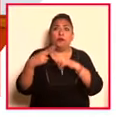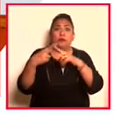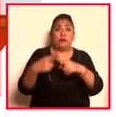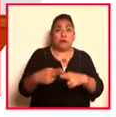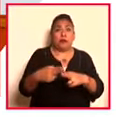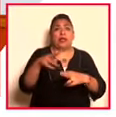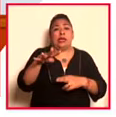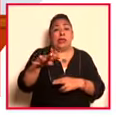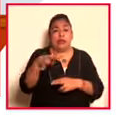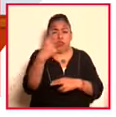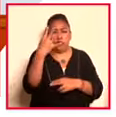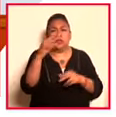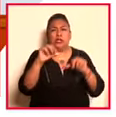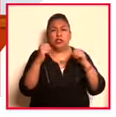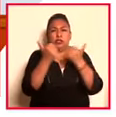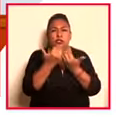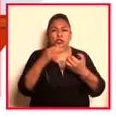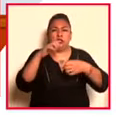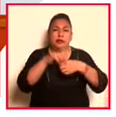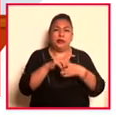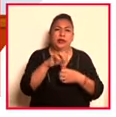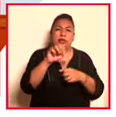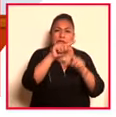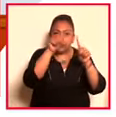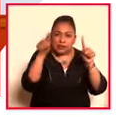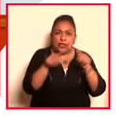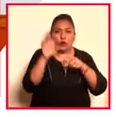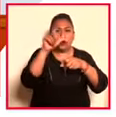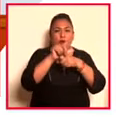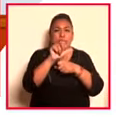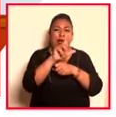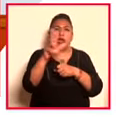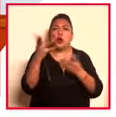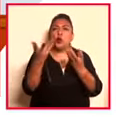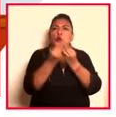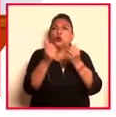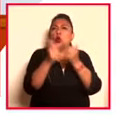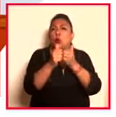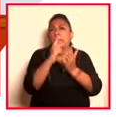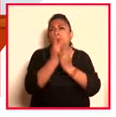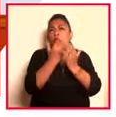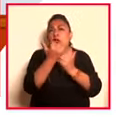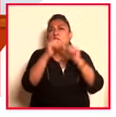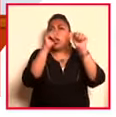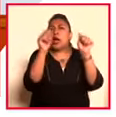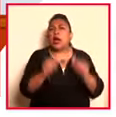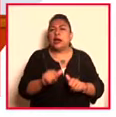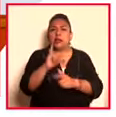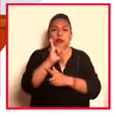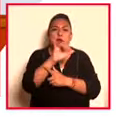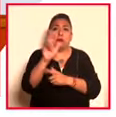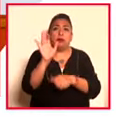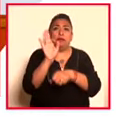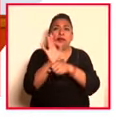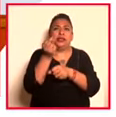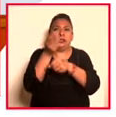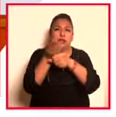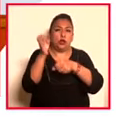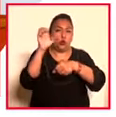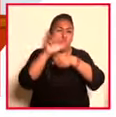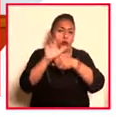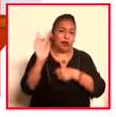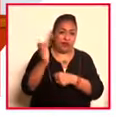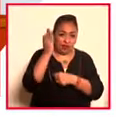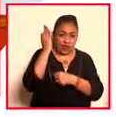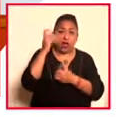Asociación Civil Círculo Cultural Arcano en colaboración con Proyectos y Arte por Iberoamérica y respaldado por la Secretaría de Cultura Federal a través